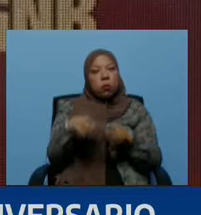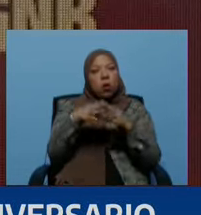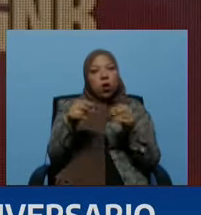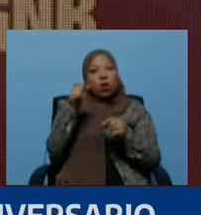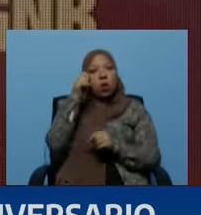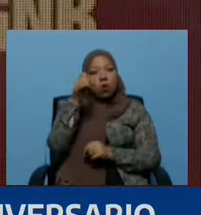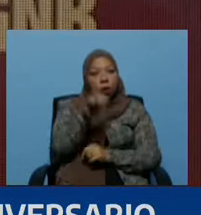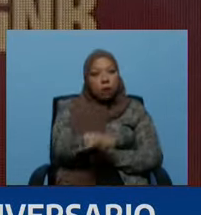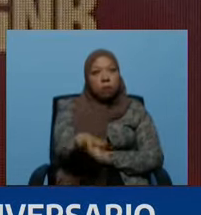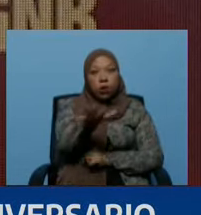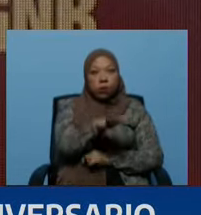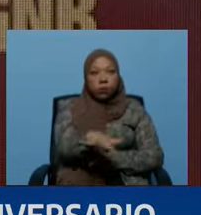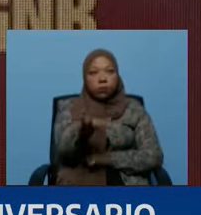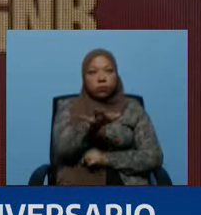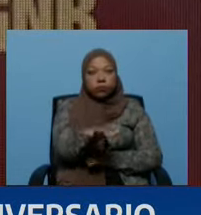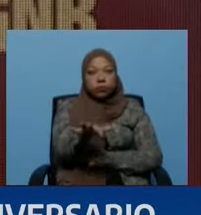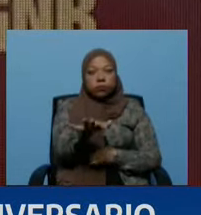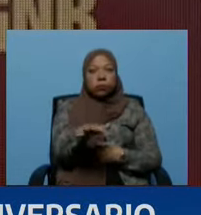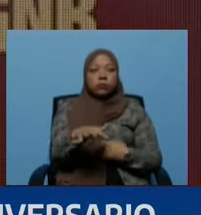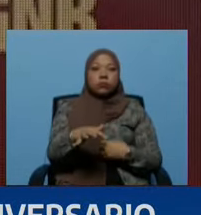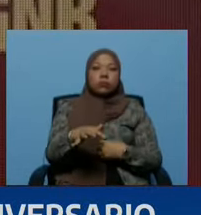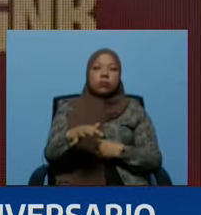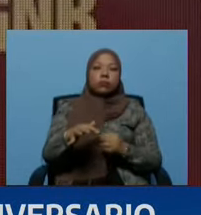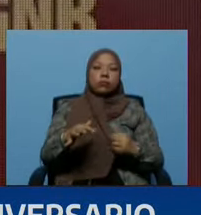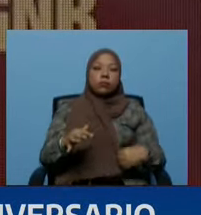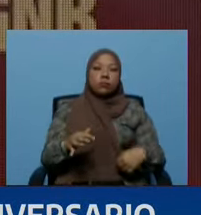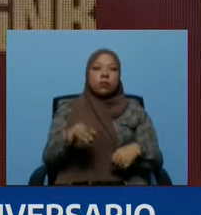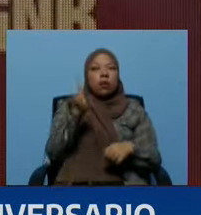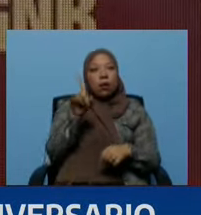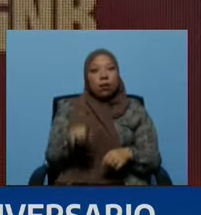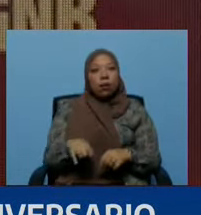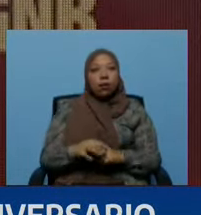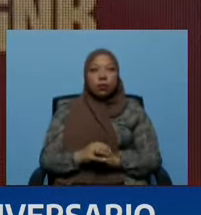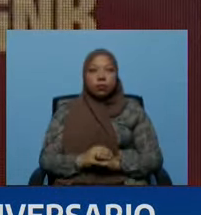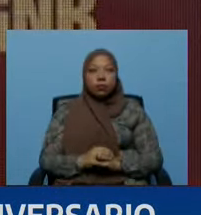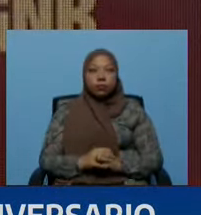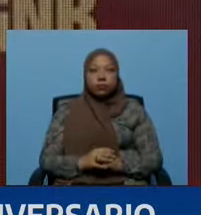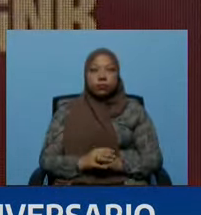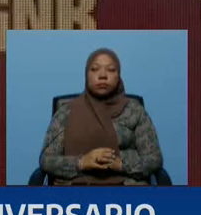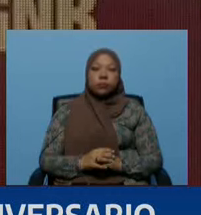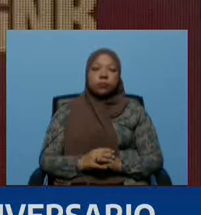el pueblo. Y además,